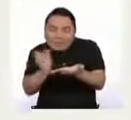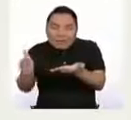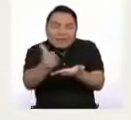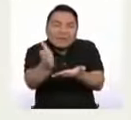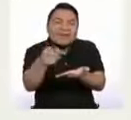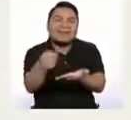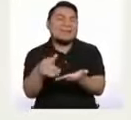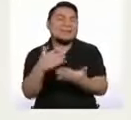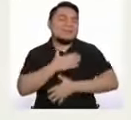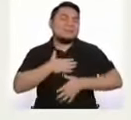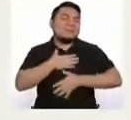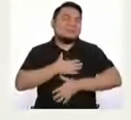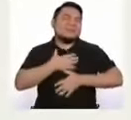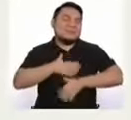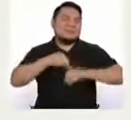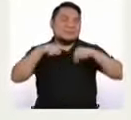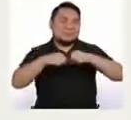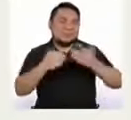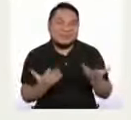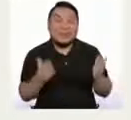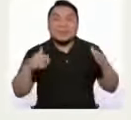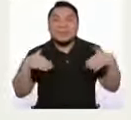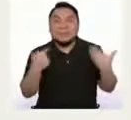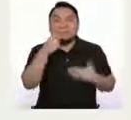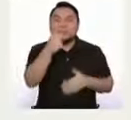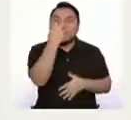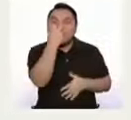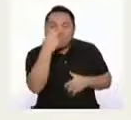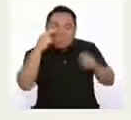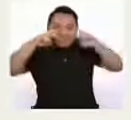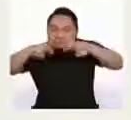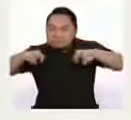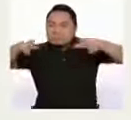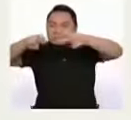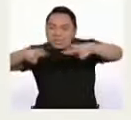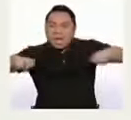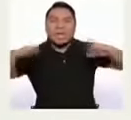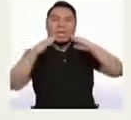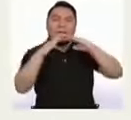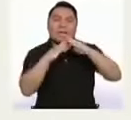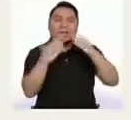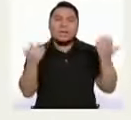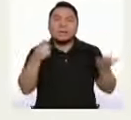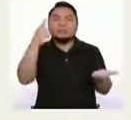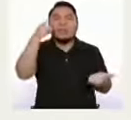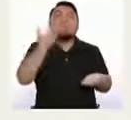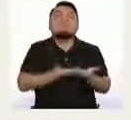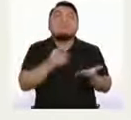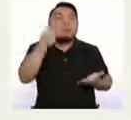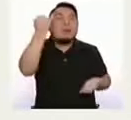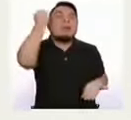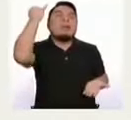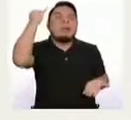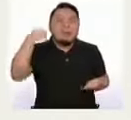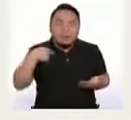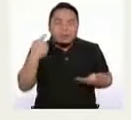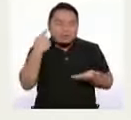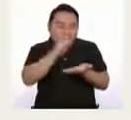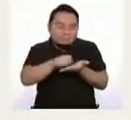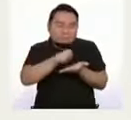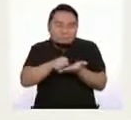juegos muy divertidos. Que nos permiten explorar nuestra casa. Poner a prueba nuestra creatividad. Pero sobre